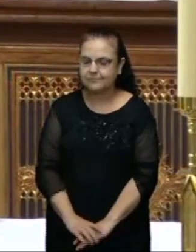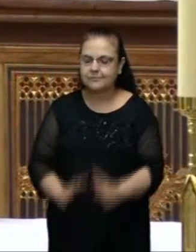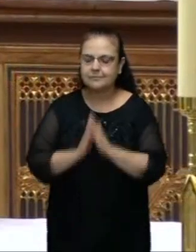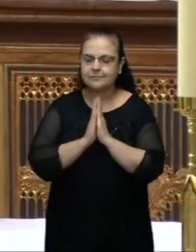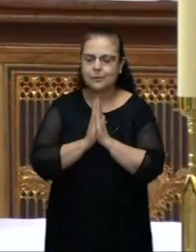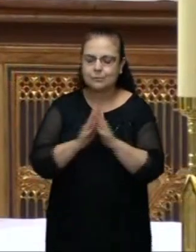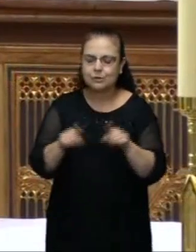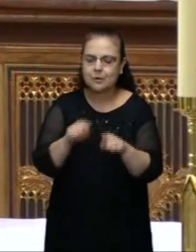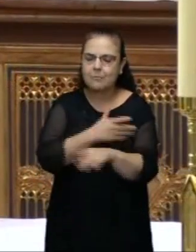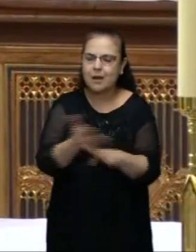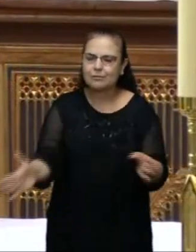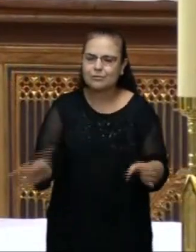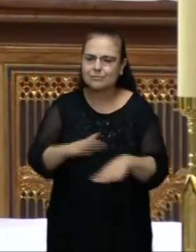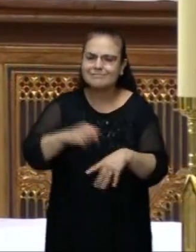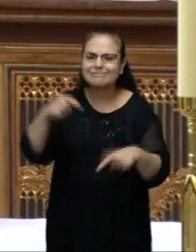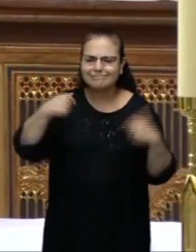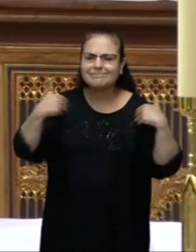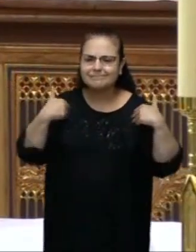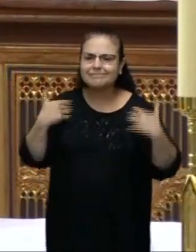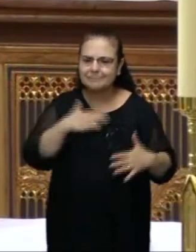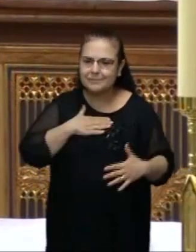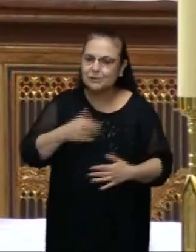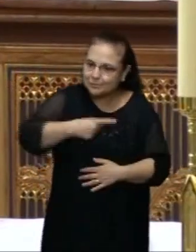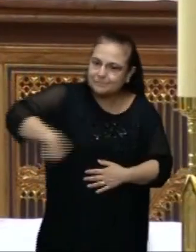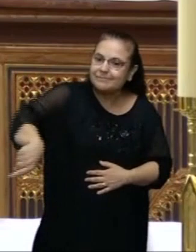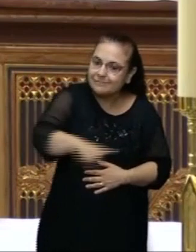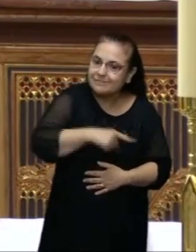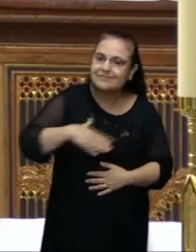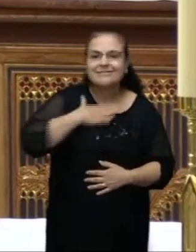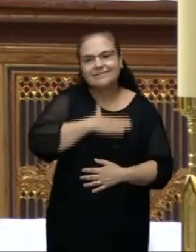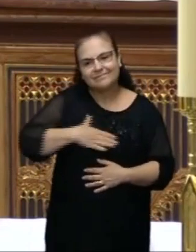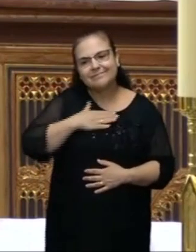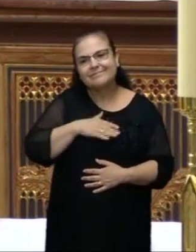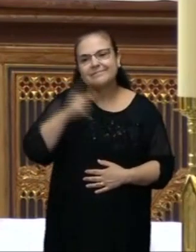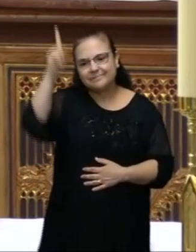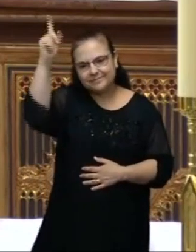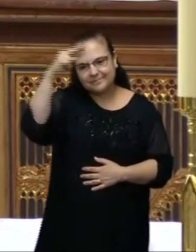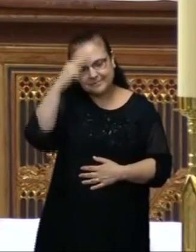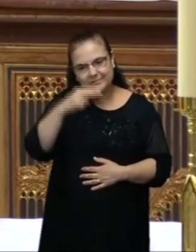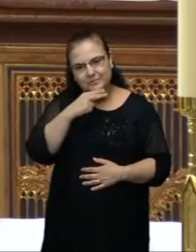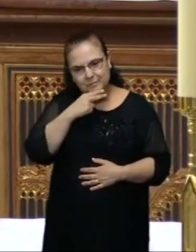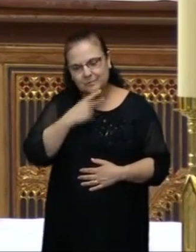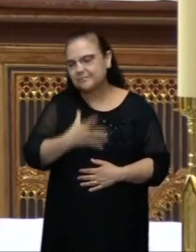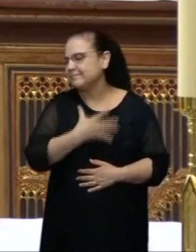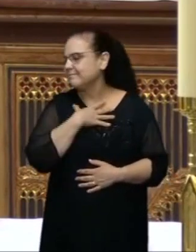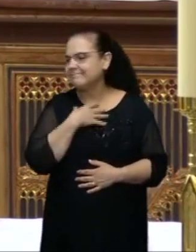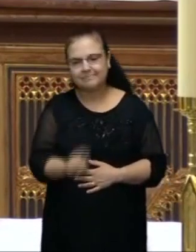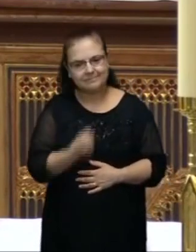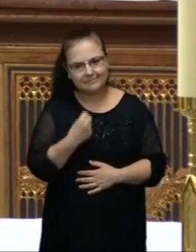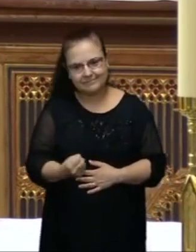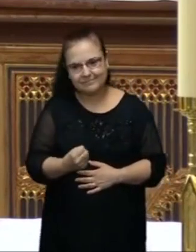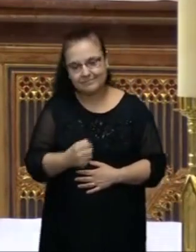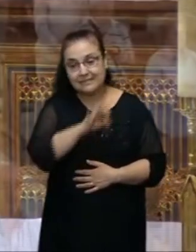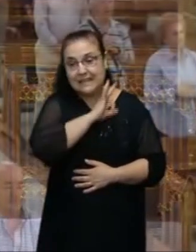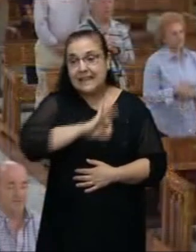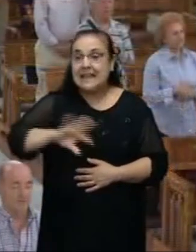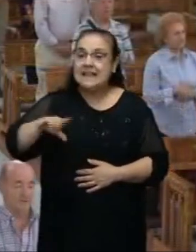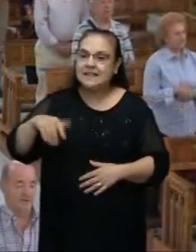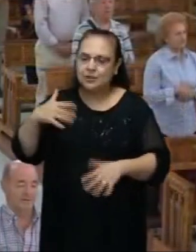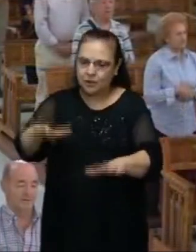Oremos, hermanos, para que este sacrificio mío y vuestro sea agradable a Dios Padre